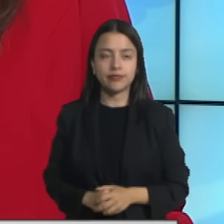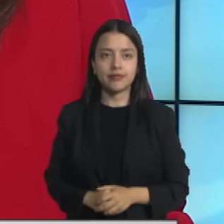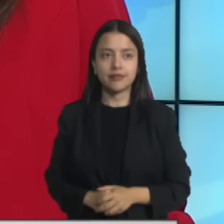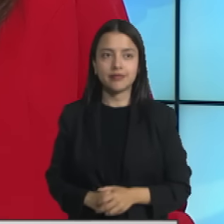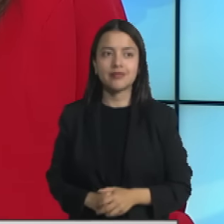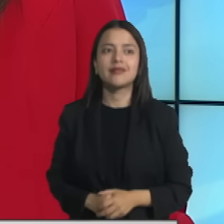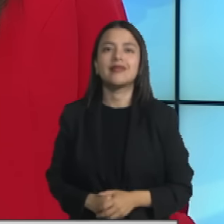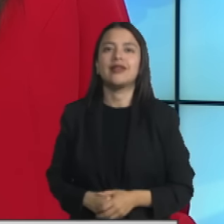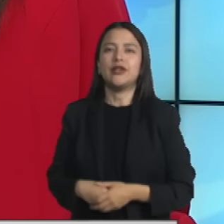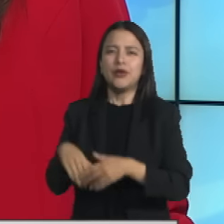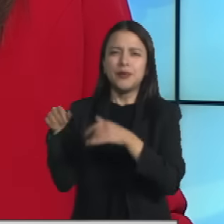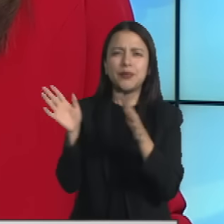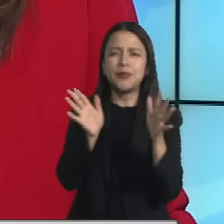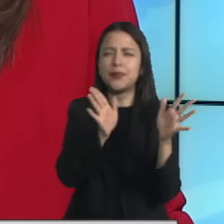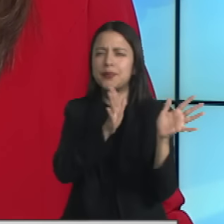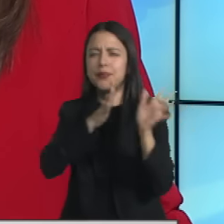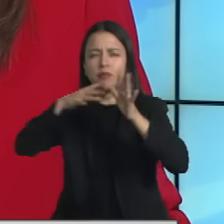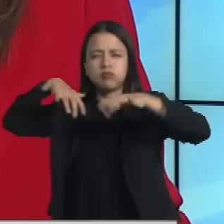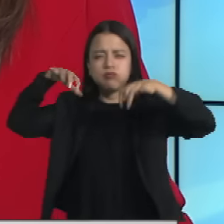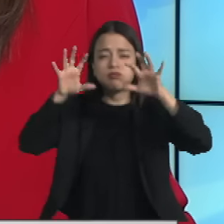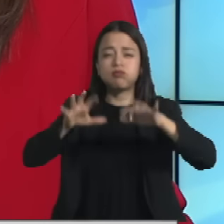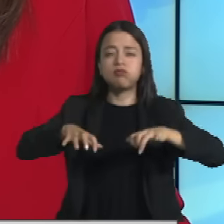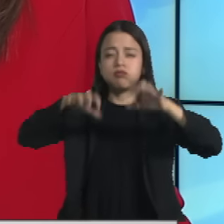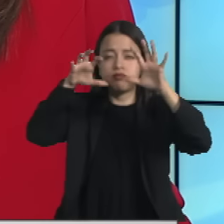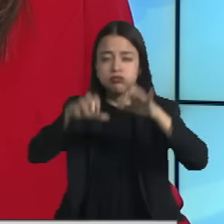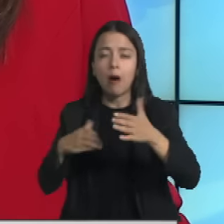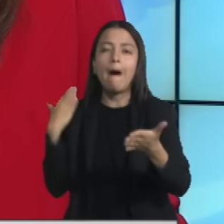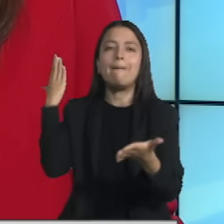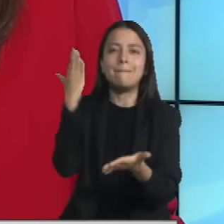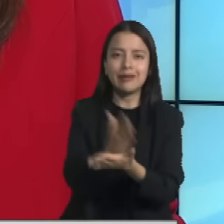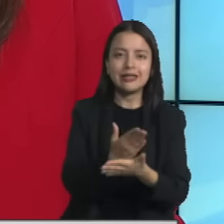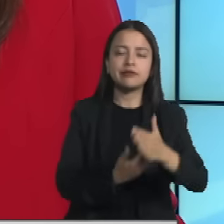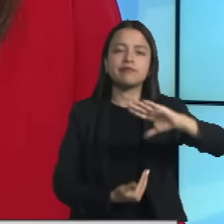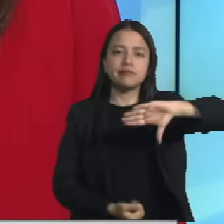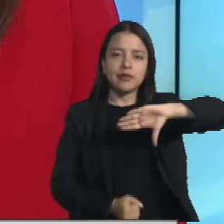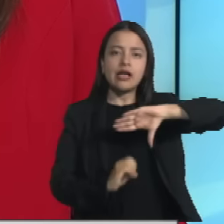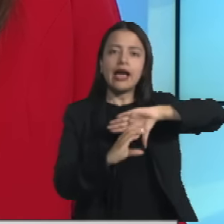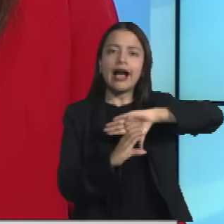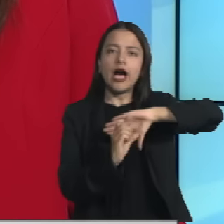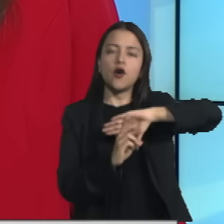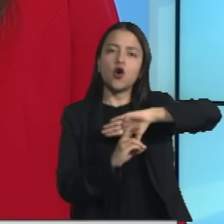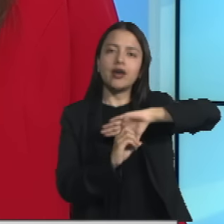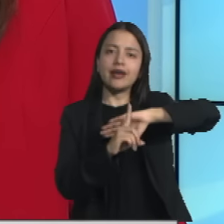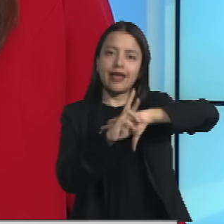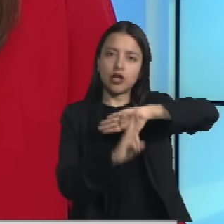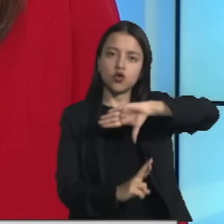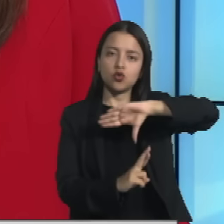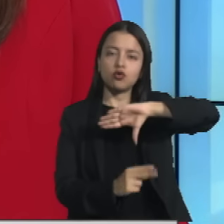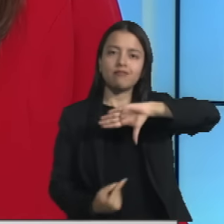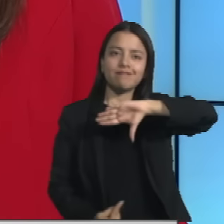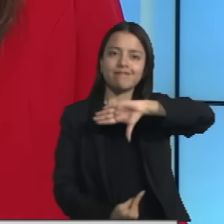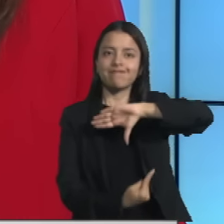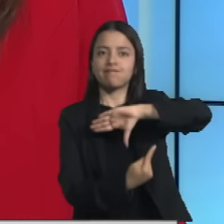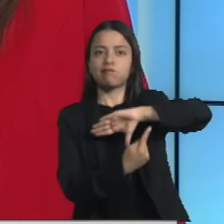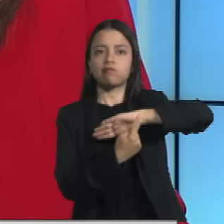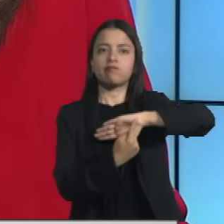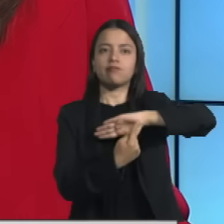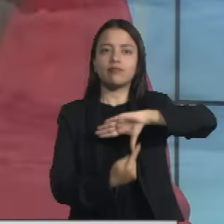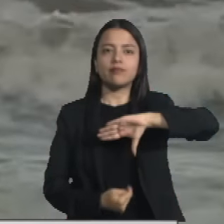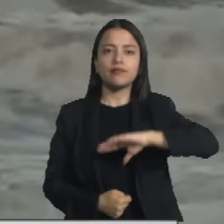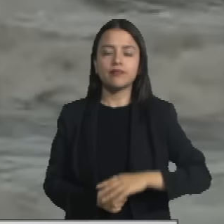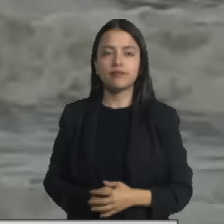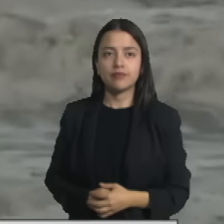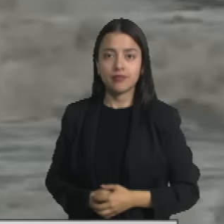La tormenta tropical Debbie tocó tierra por segunda vez en Carolina del Sur dentro de su ruta al norte por la costa este de Estados